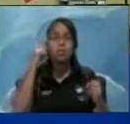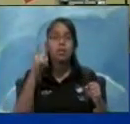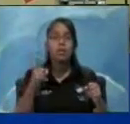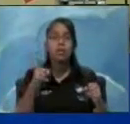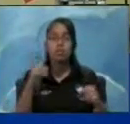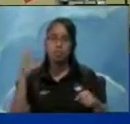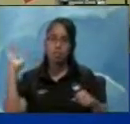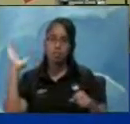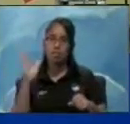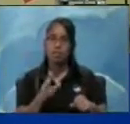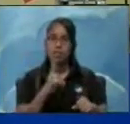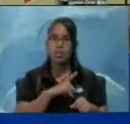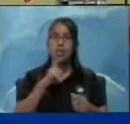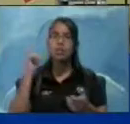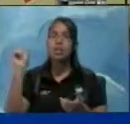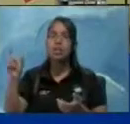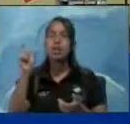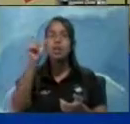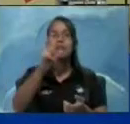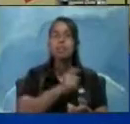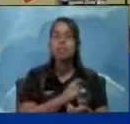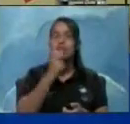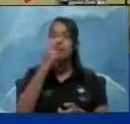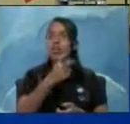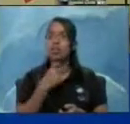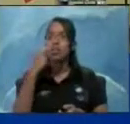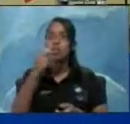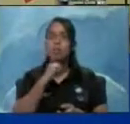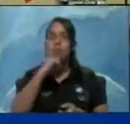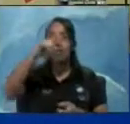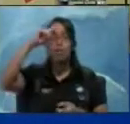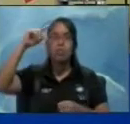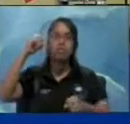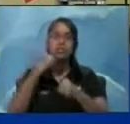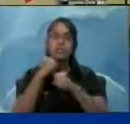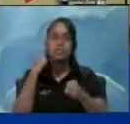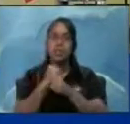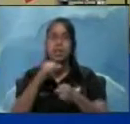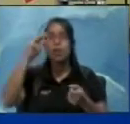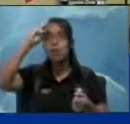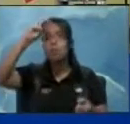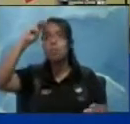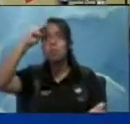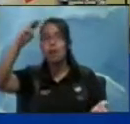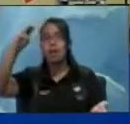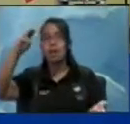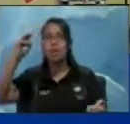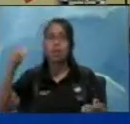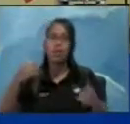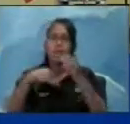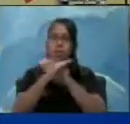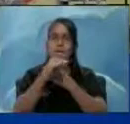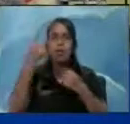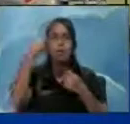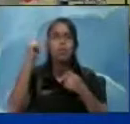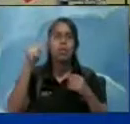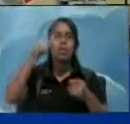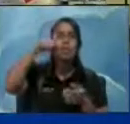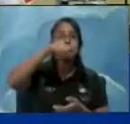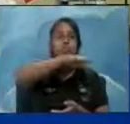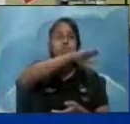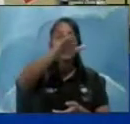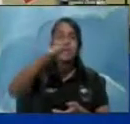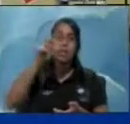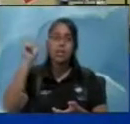viene y él enseña el idioma es un trabajo es un maestro él va por las ciudades y